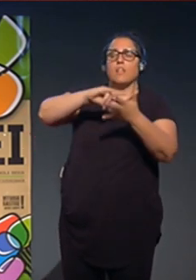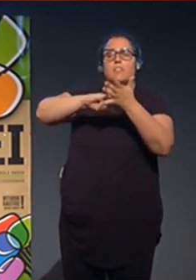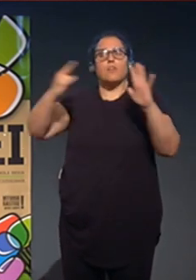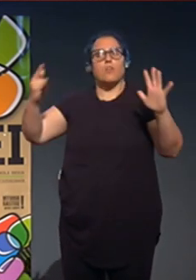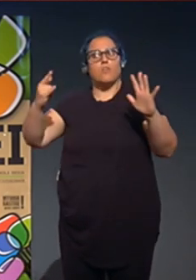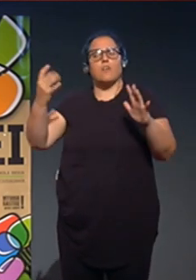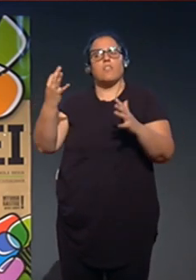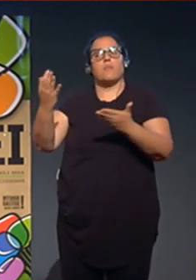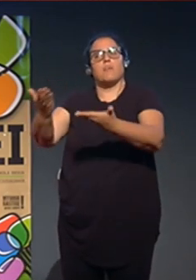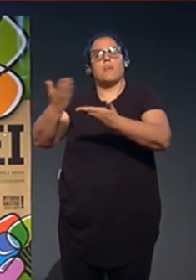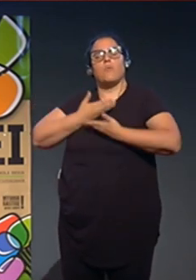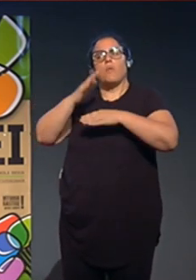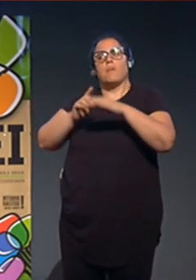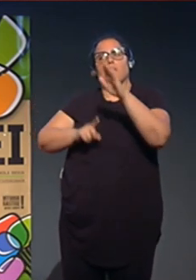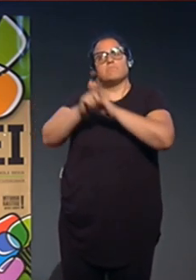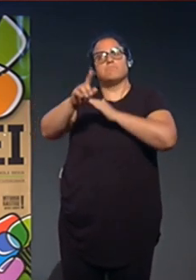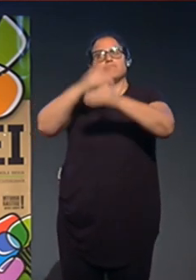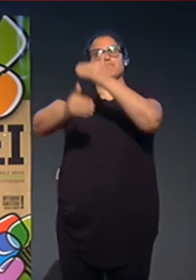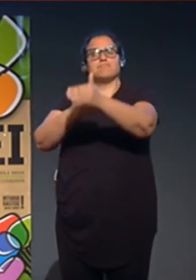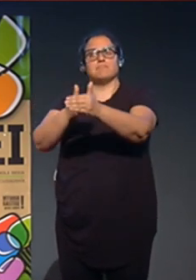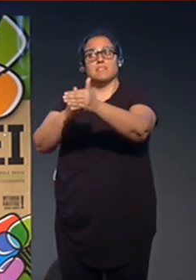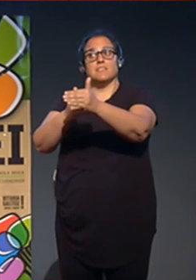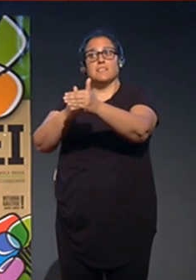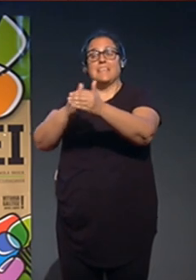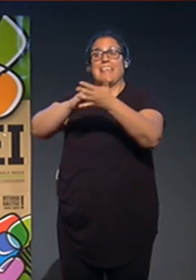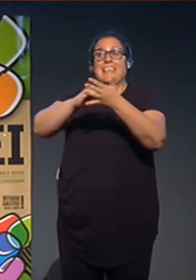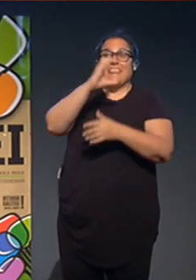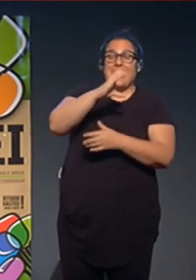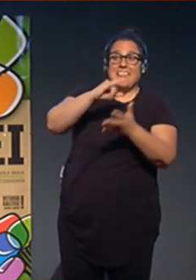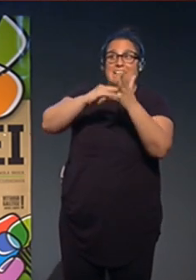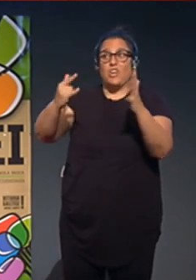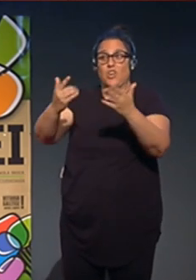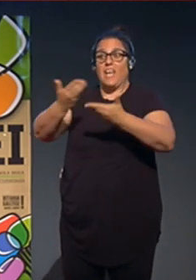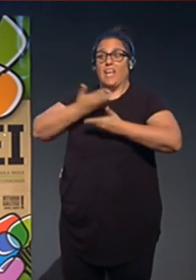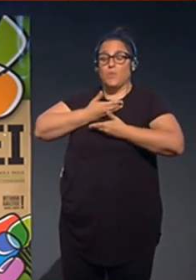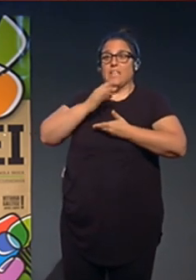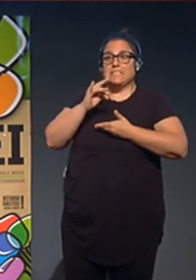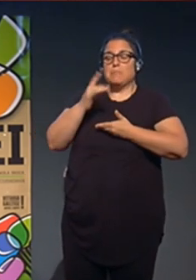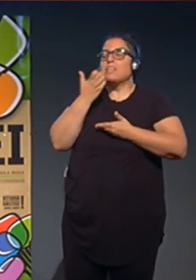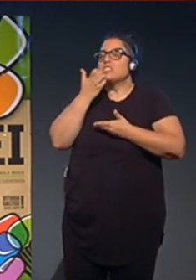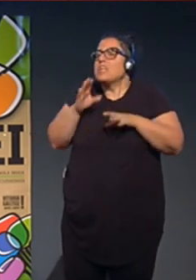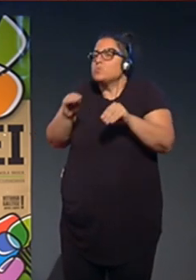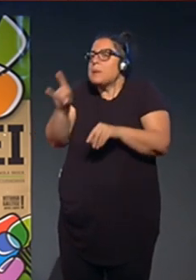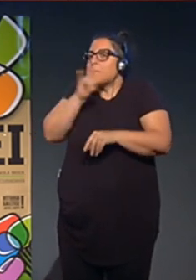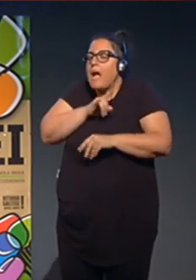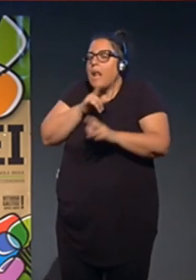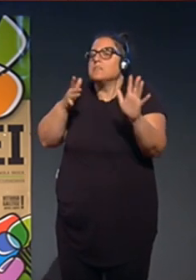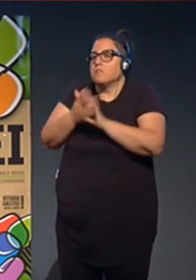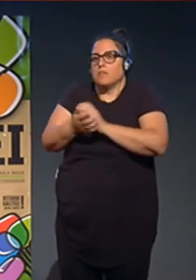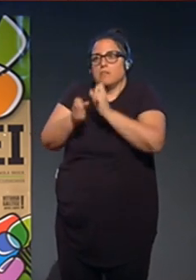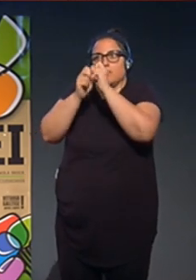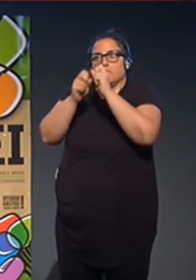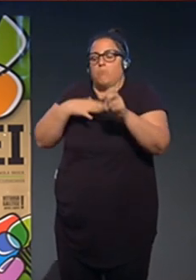nuestros aliados para hacer eso pero si los usamos mal lo que pueden ser es justamente unos instrumentos para abrir esas